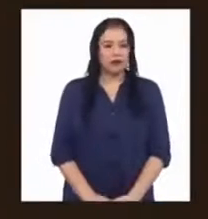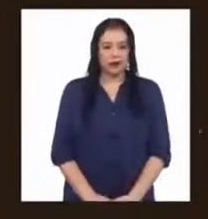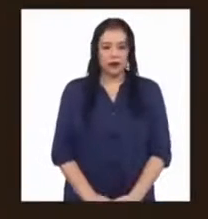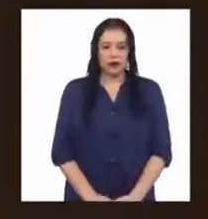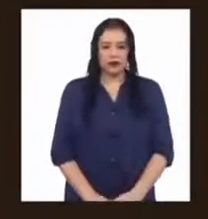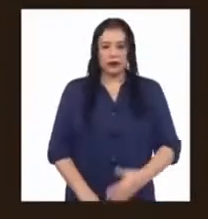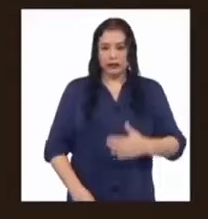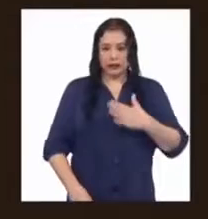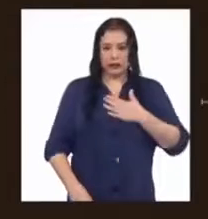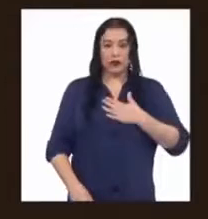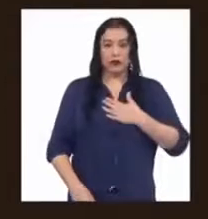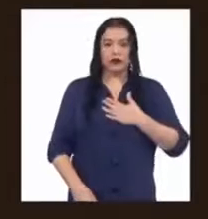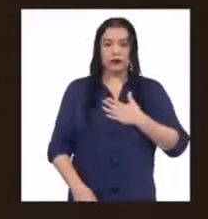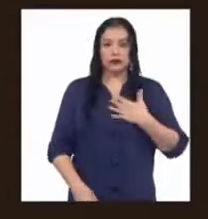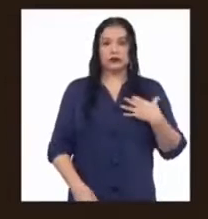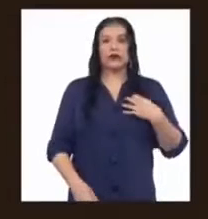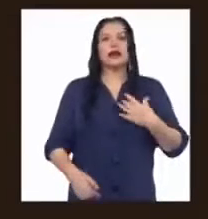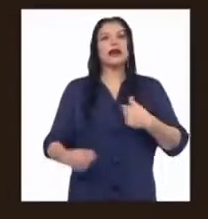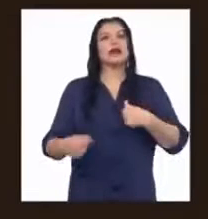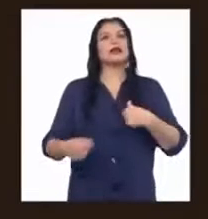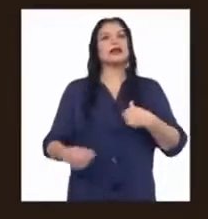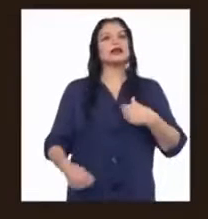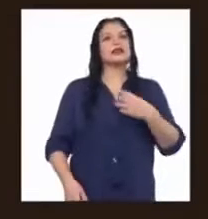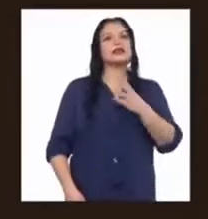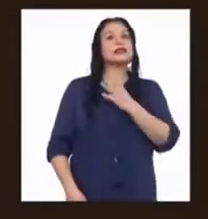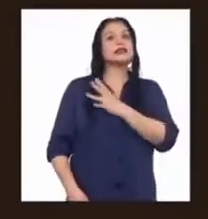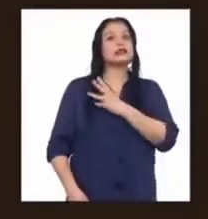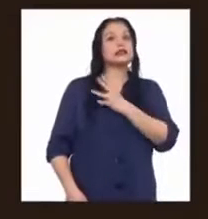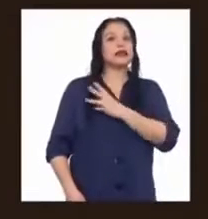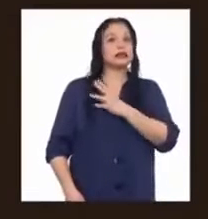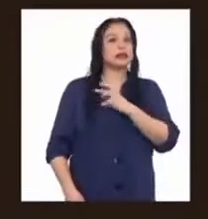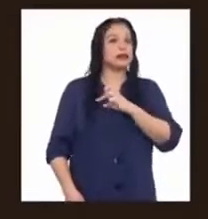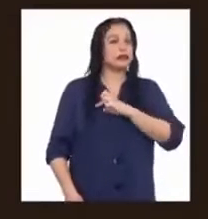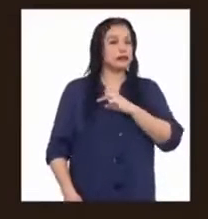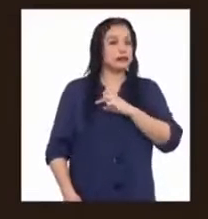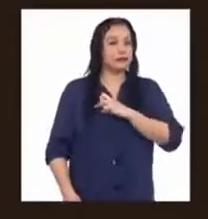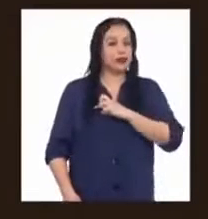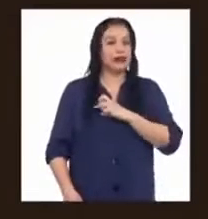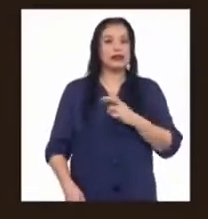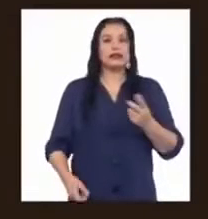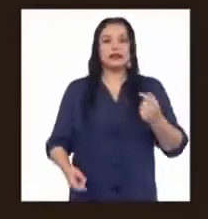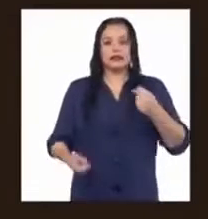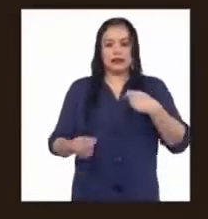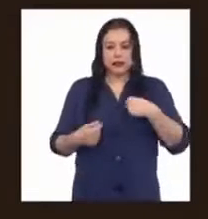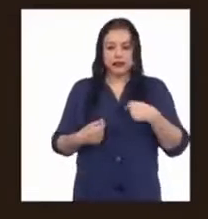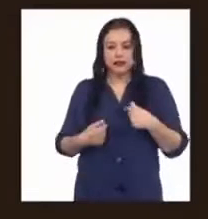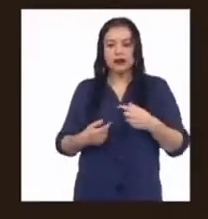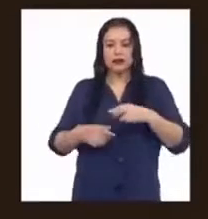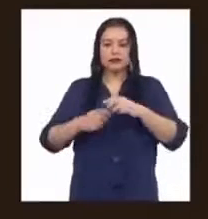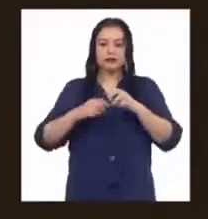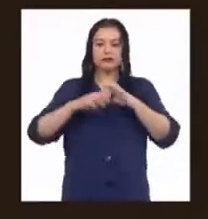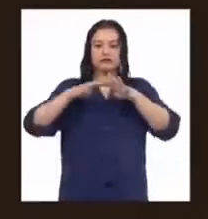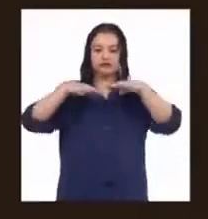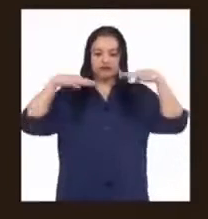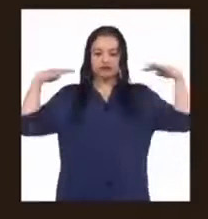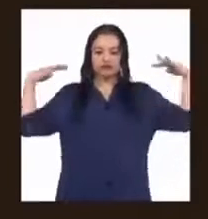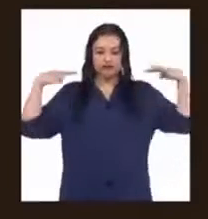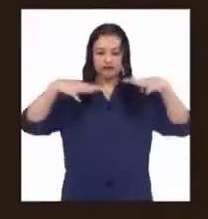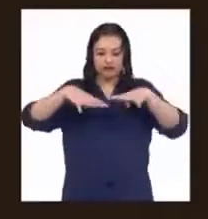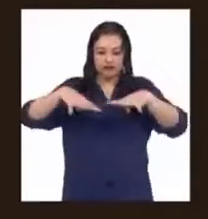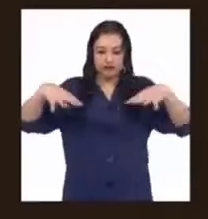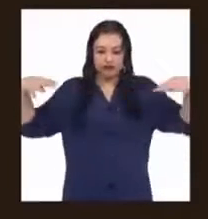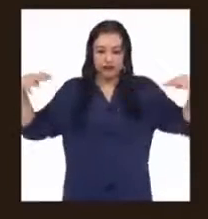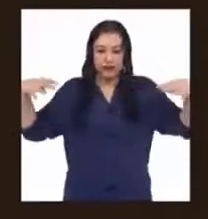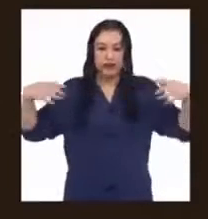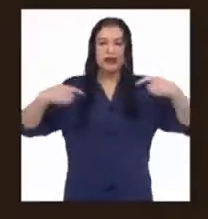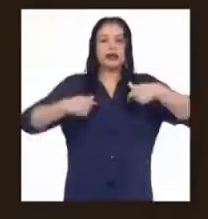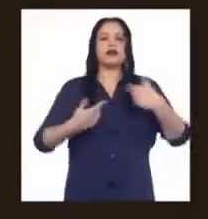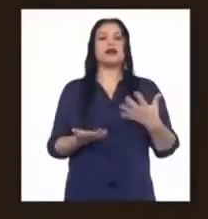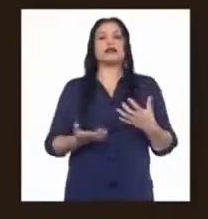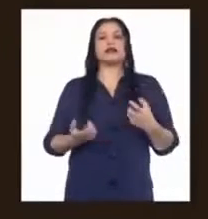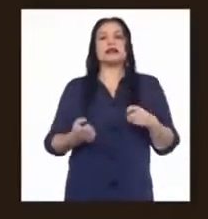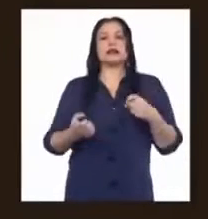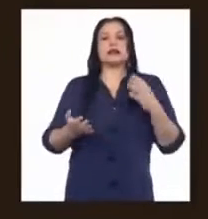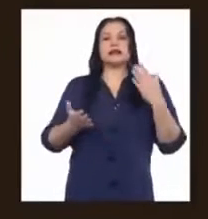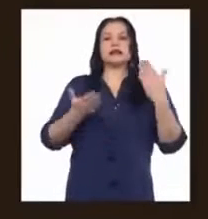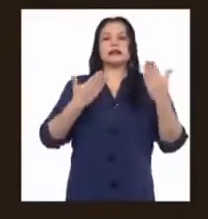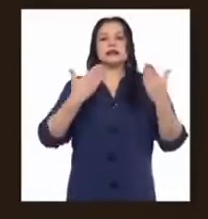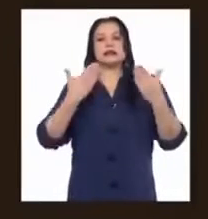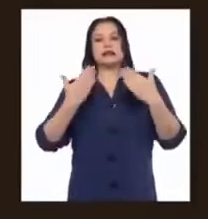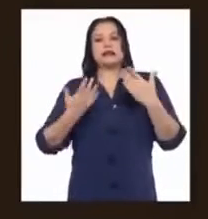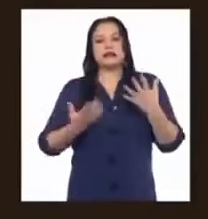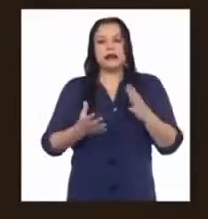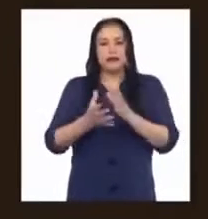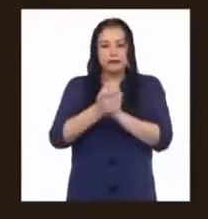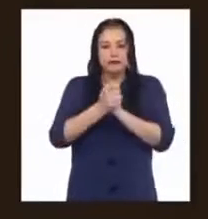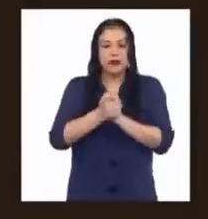A mí me pasó en sexto de primaria, en una presentación en el auditorio del colegio ante todos mis compañeros.